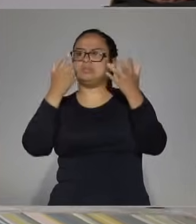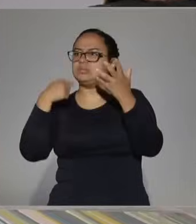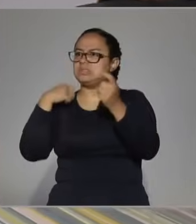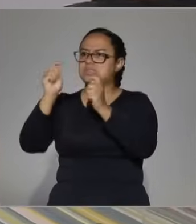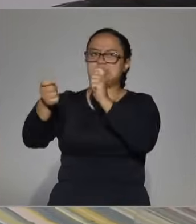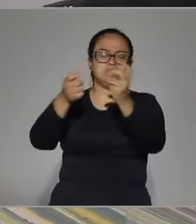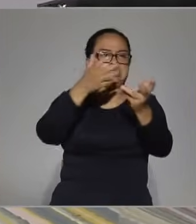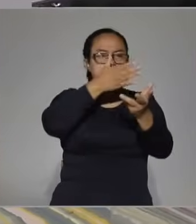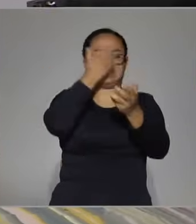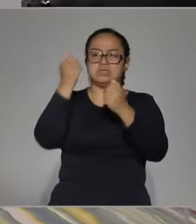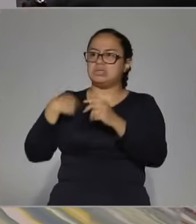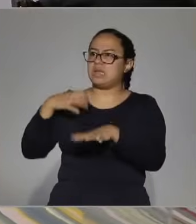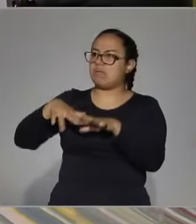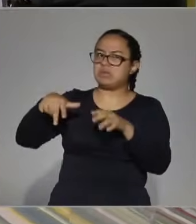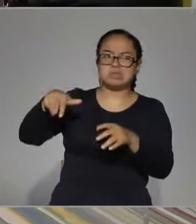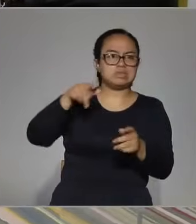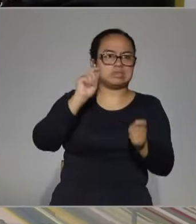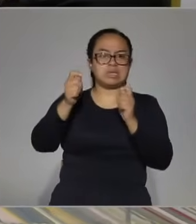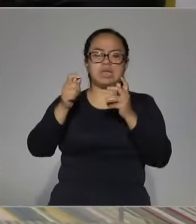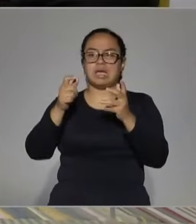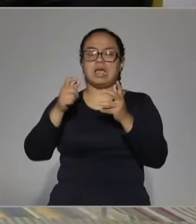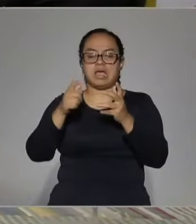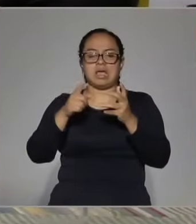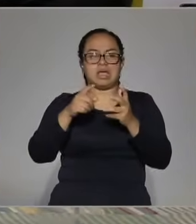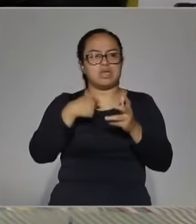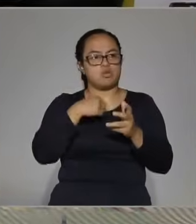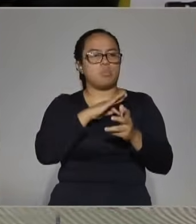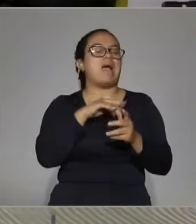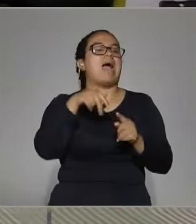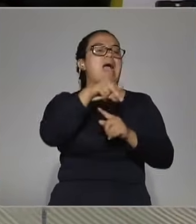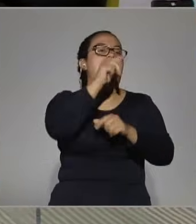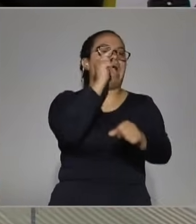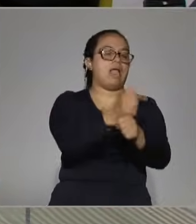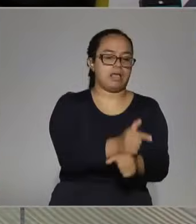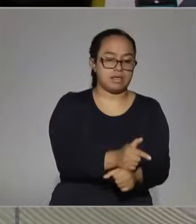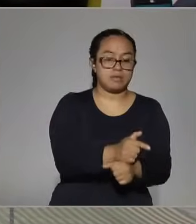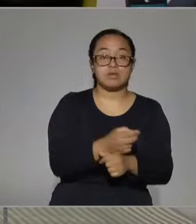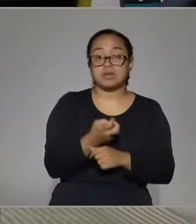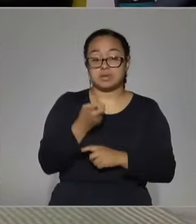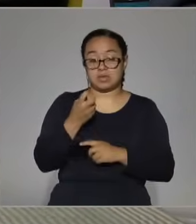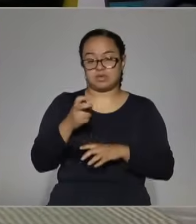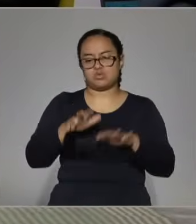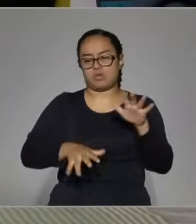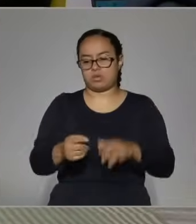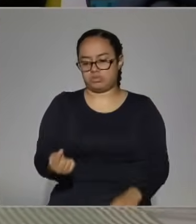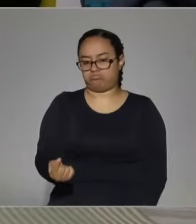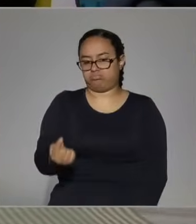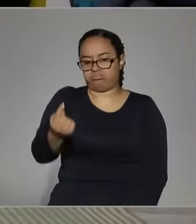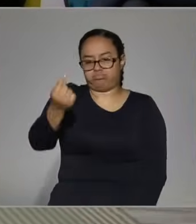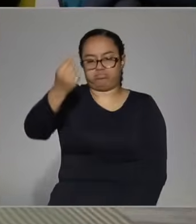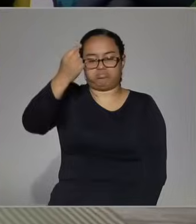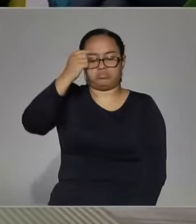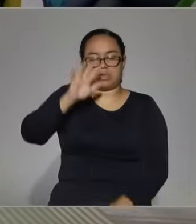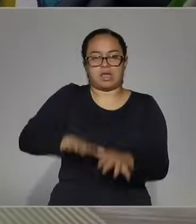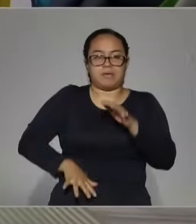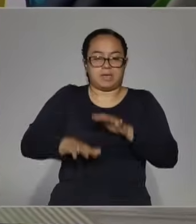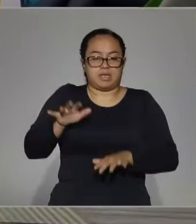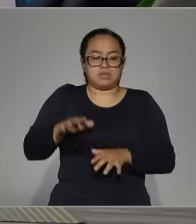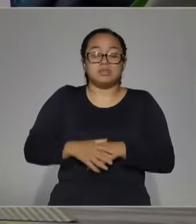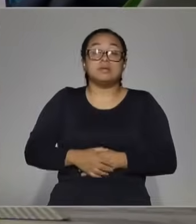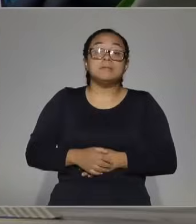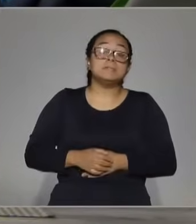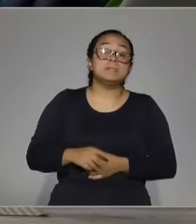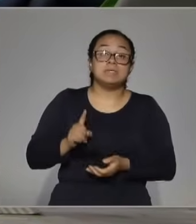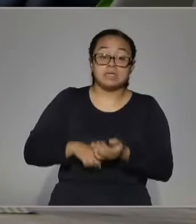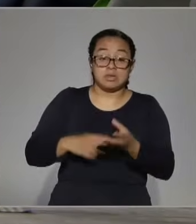Entonces vas caminando alrededor y pues ya se abrió, por aquí va la puerta. Así es como muchas veces crecemos también. Con tanta